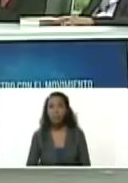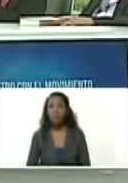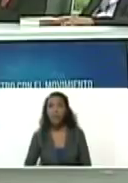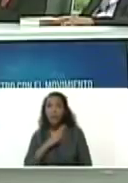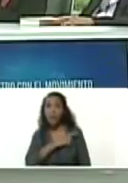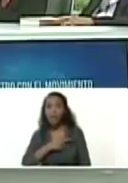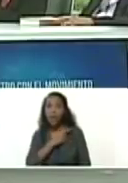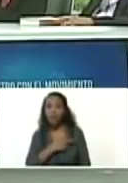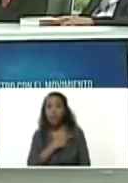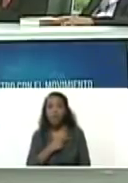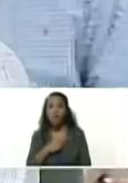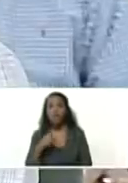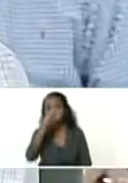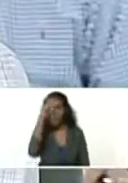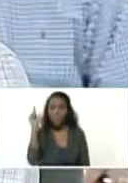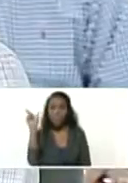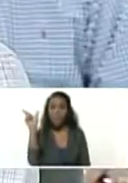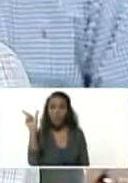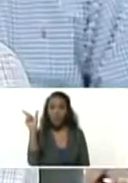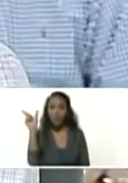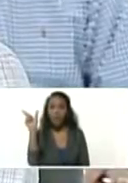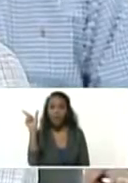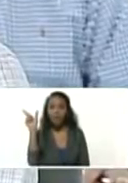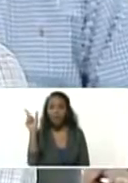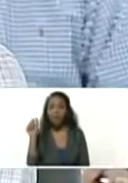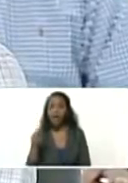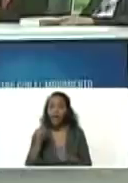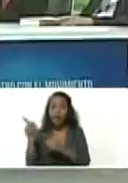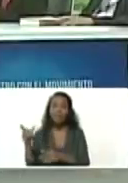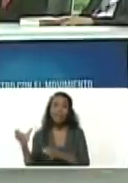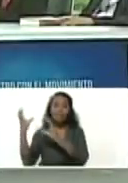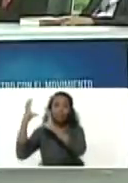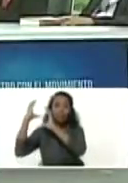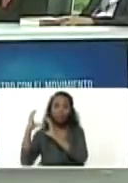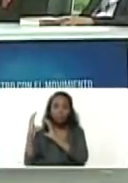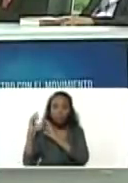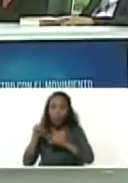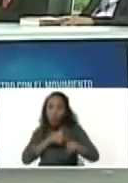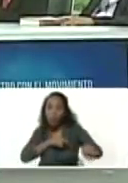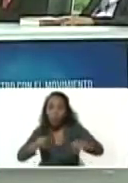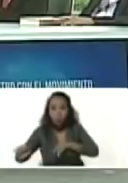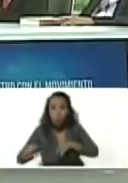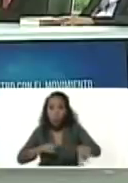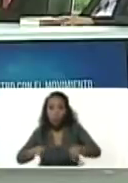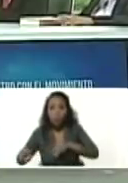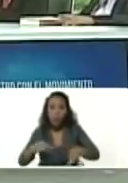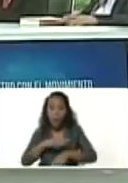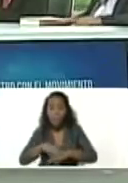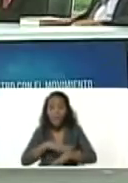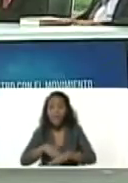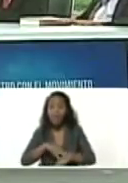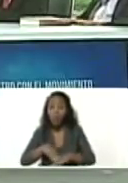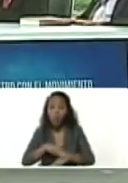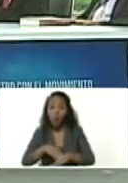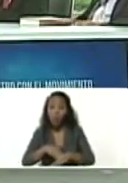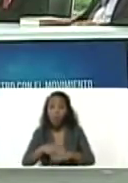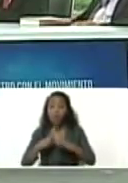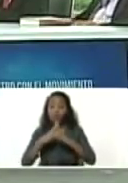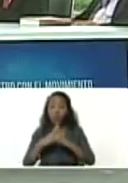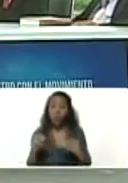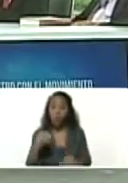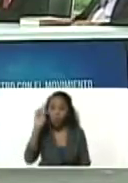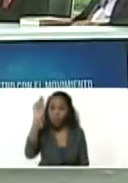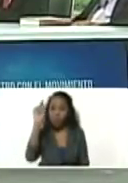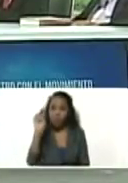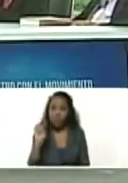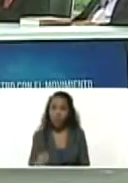Religiosos del PSUV para que se encarguen de coordinar con el ministro Castro Soteldo todos los